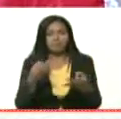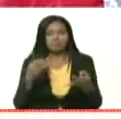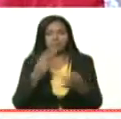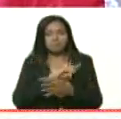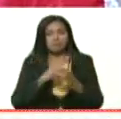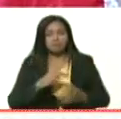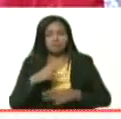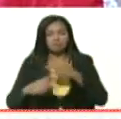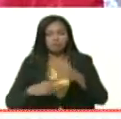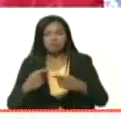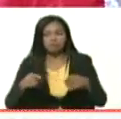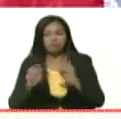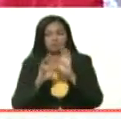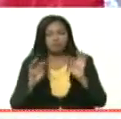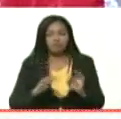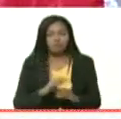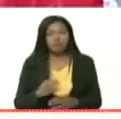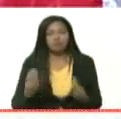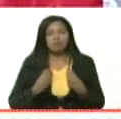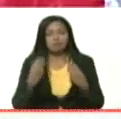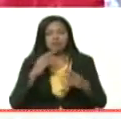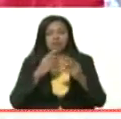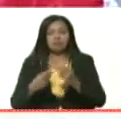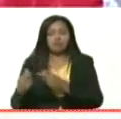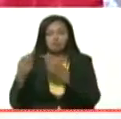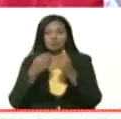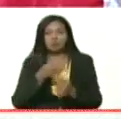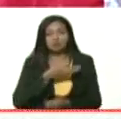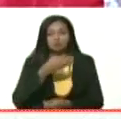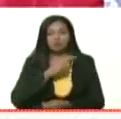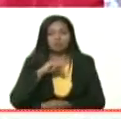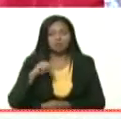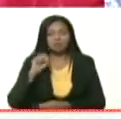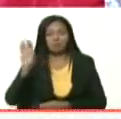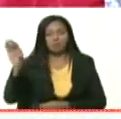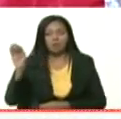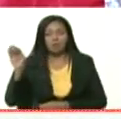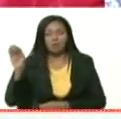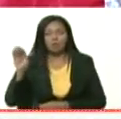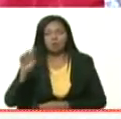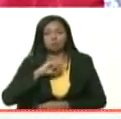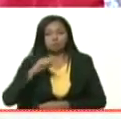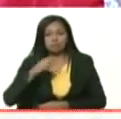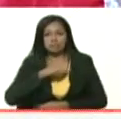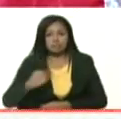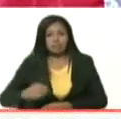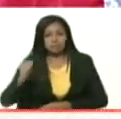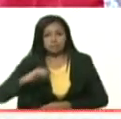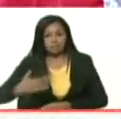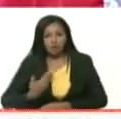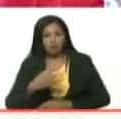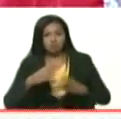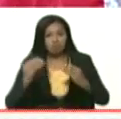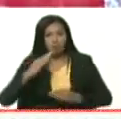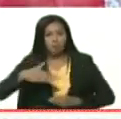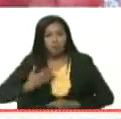fuerzas productivas y de la vida económica y social de nuestro pueblo. Si China pudo, todos